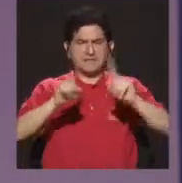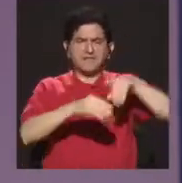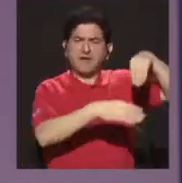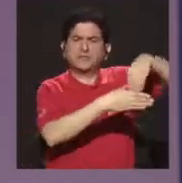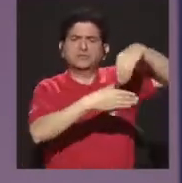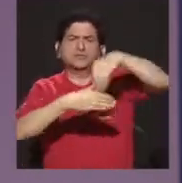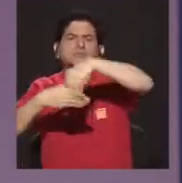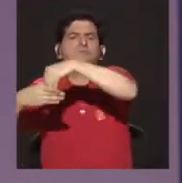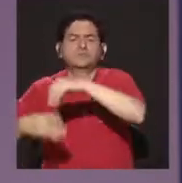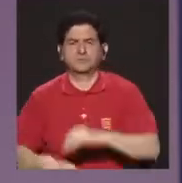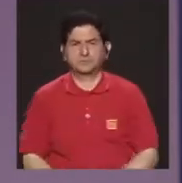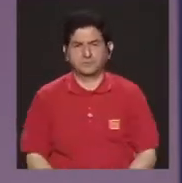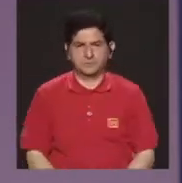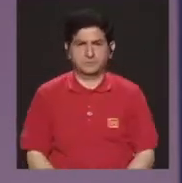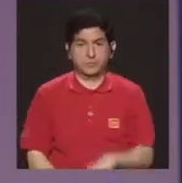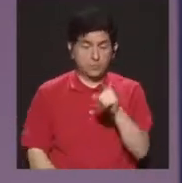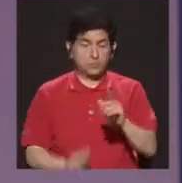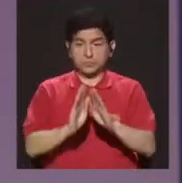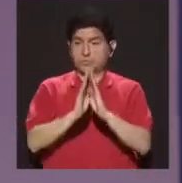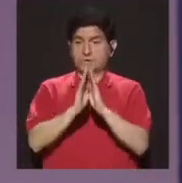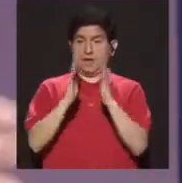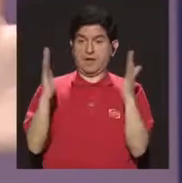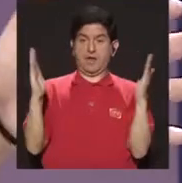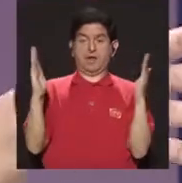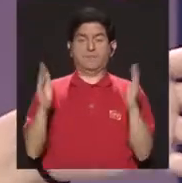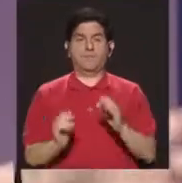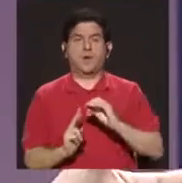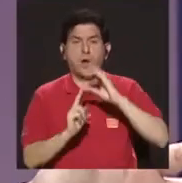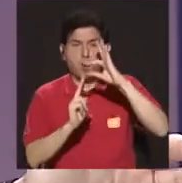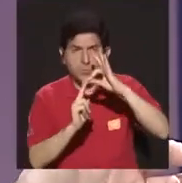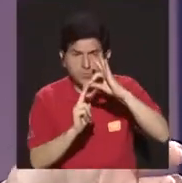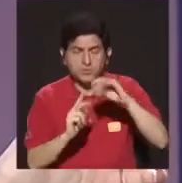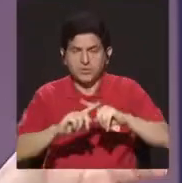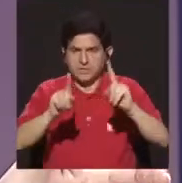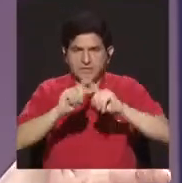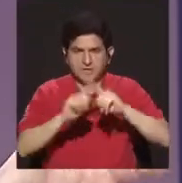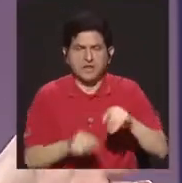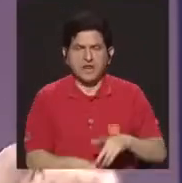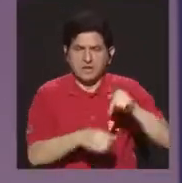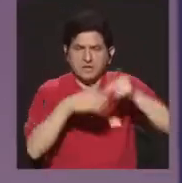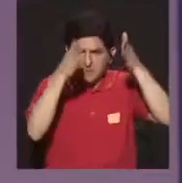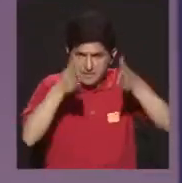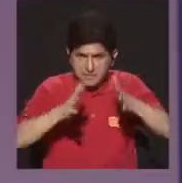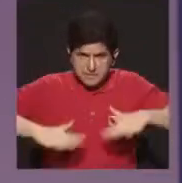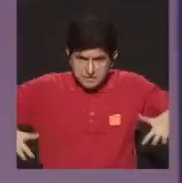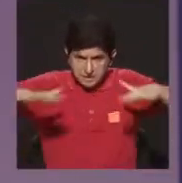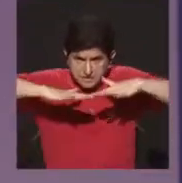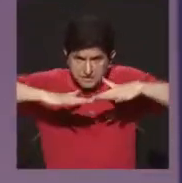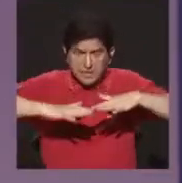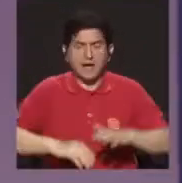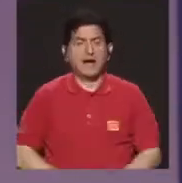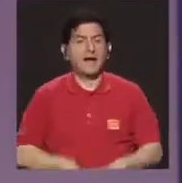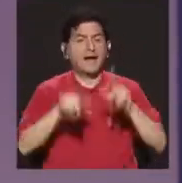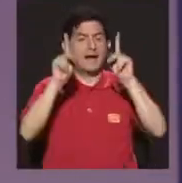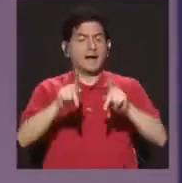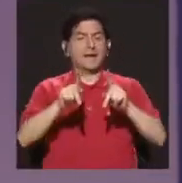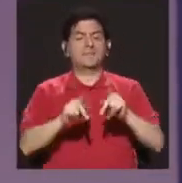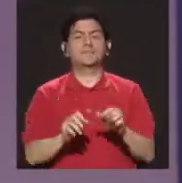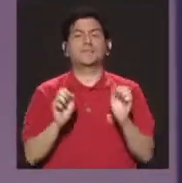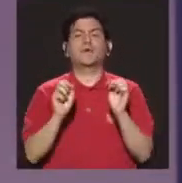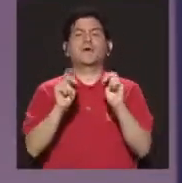distintos entonces cuando vas a ampliar por un lado la posibilidad de actores en ese espacio vas a poder permitirle a las personas